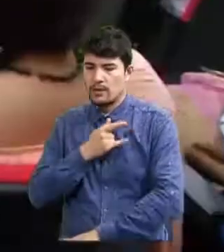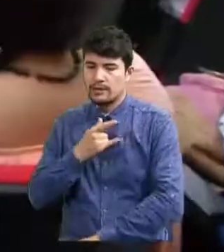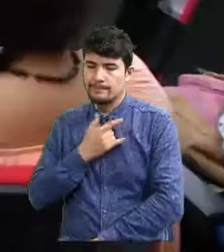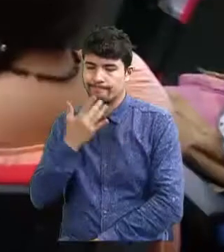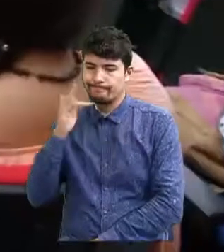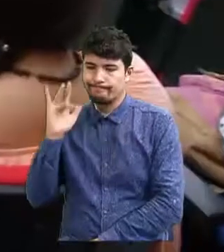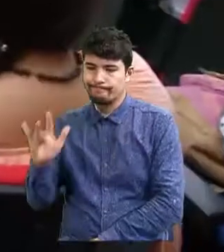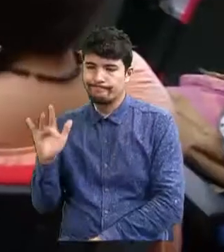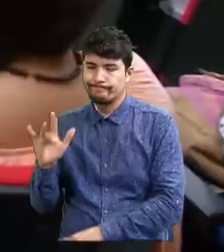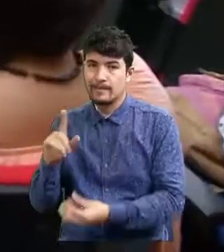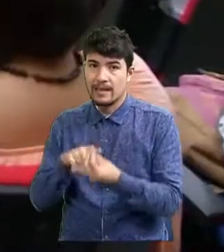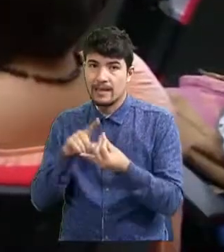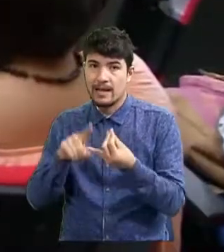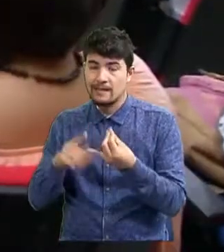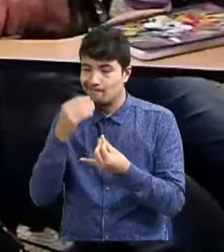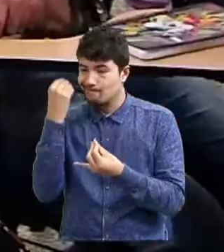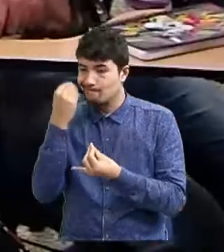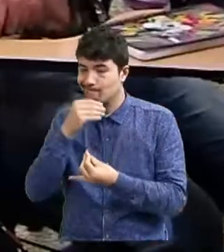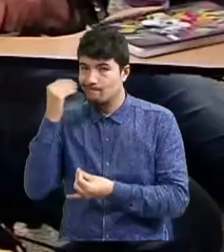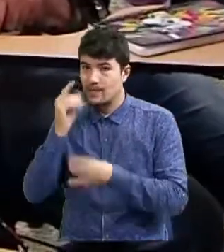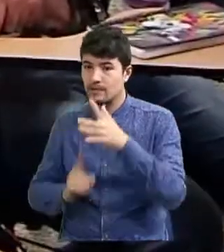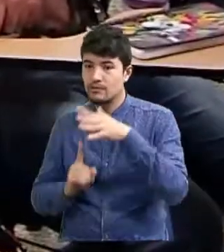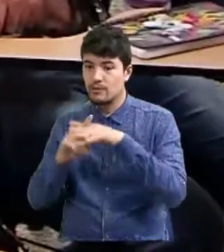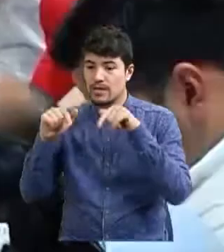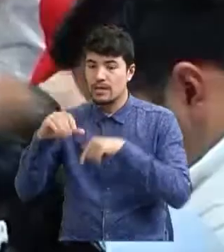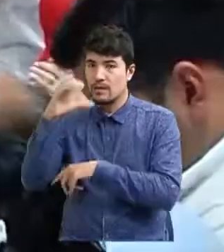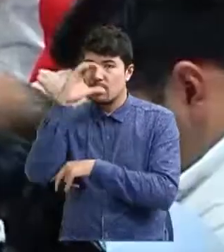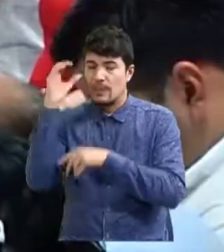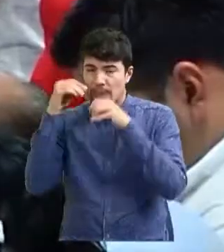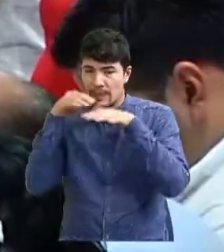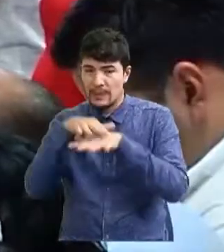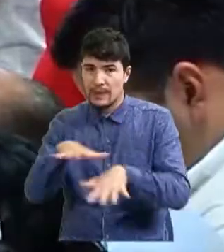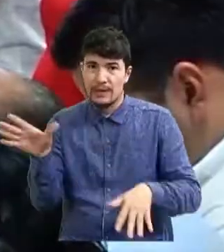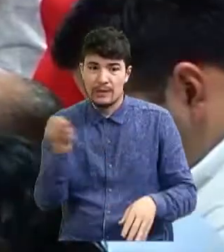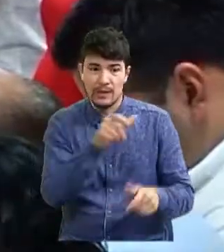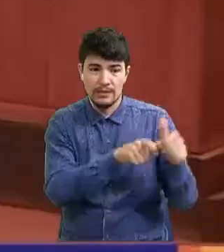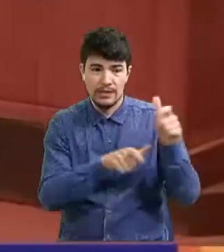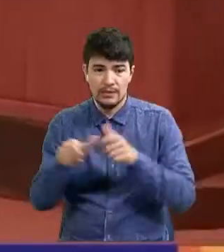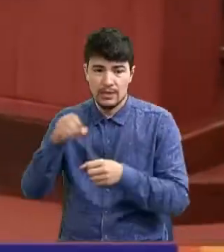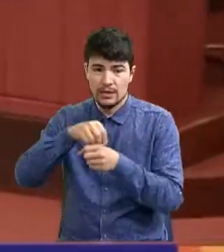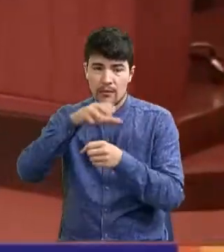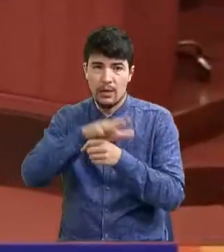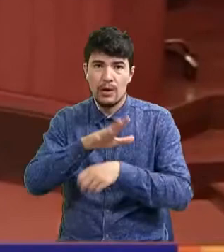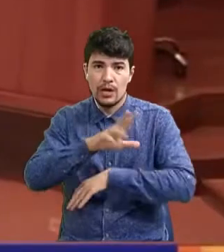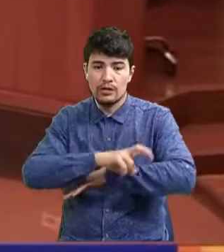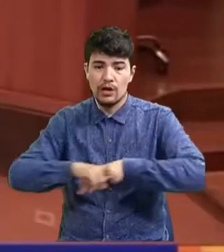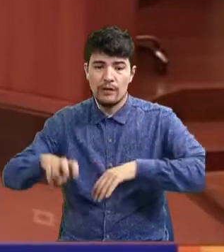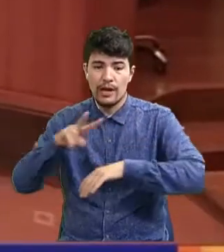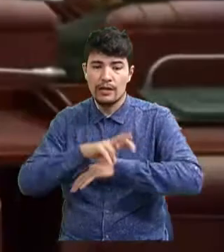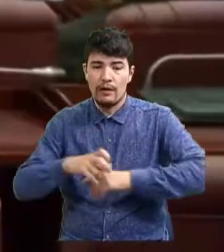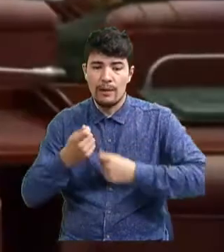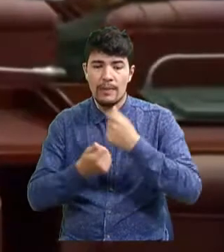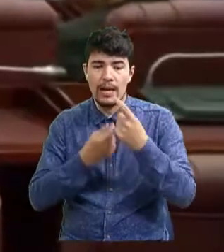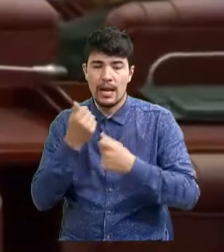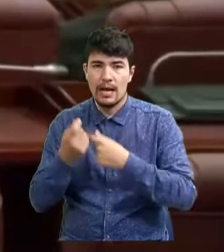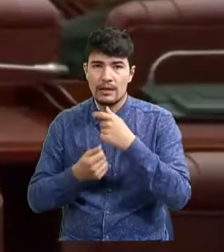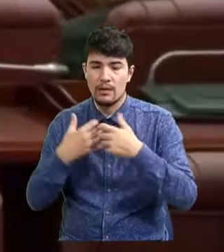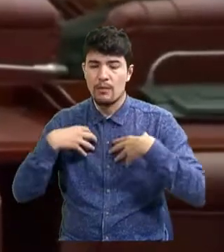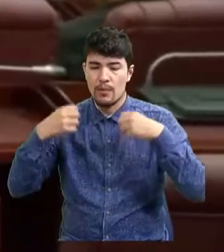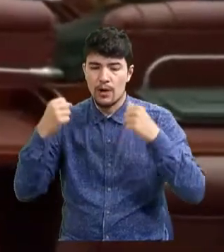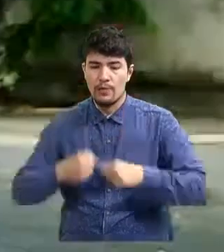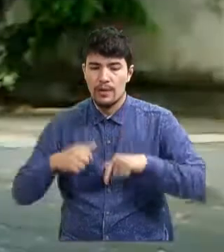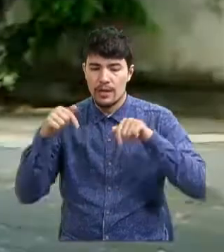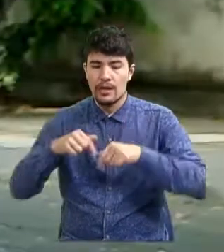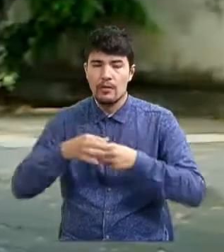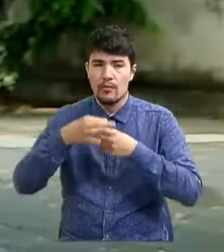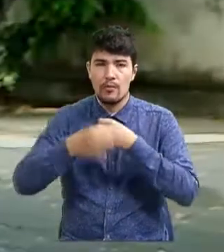que casos de corrupción pululen en nuestro país, en donde los funcionarios públicos se roben los dineros del erario público